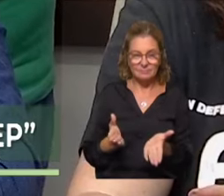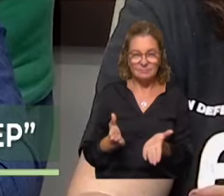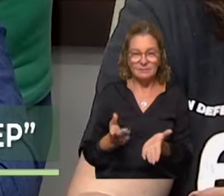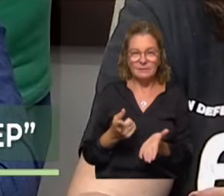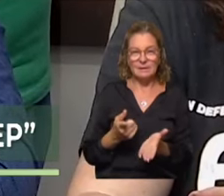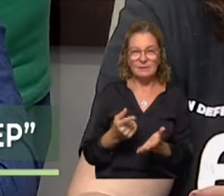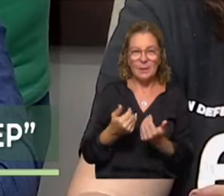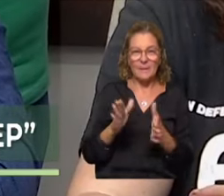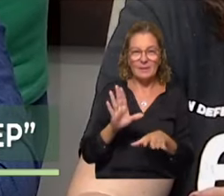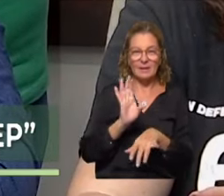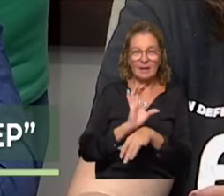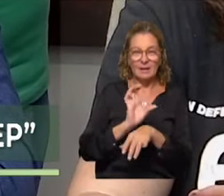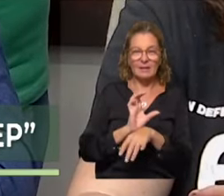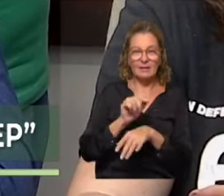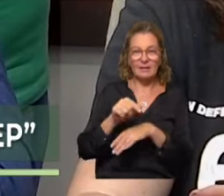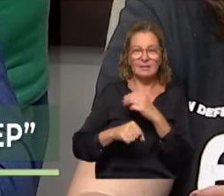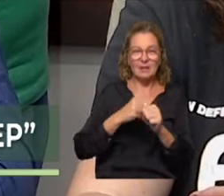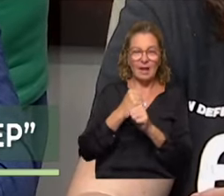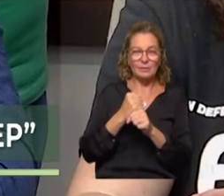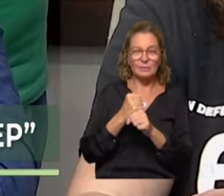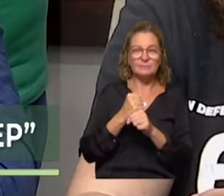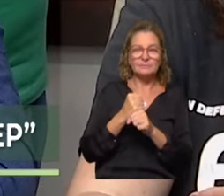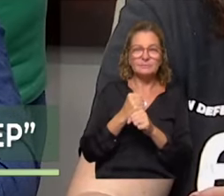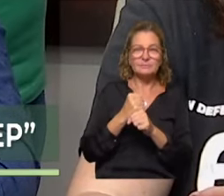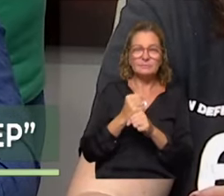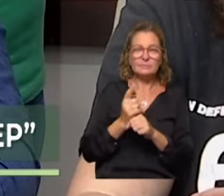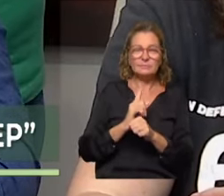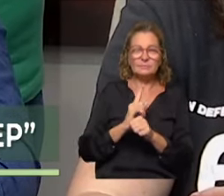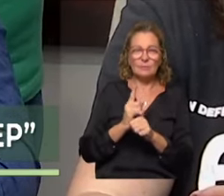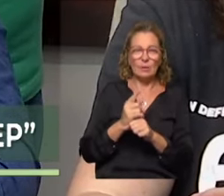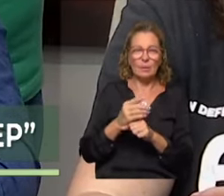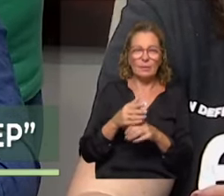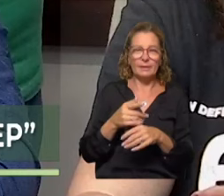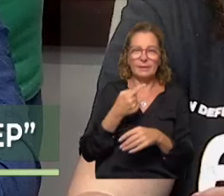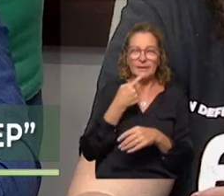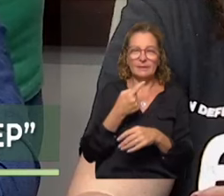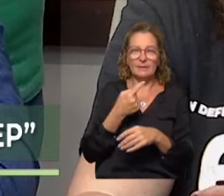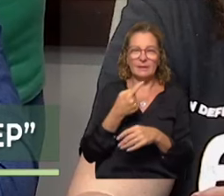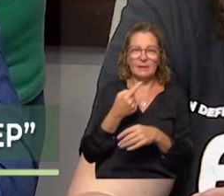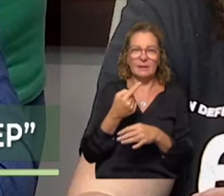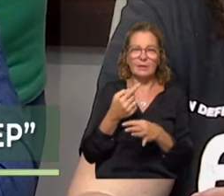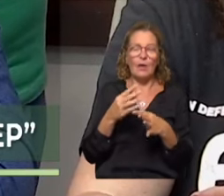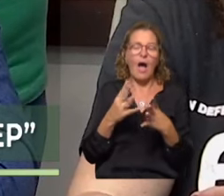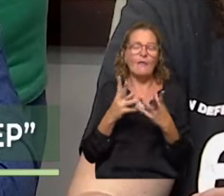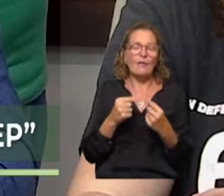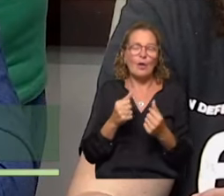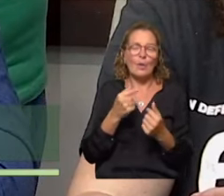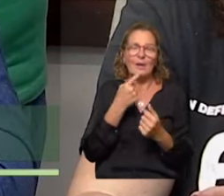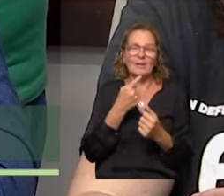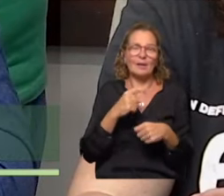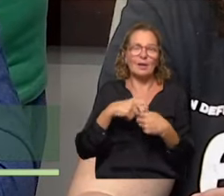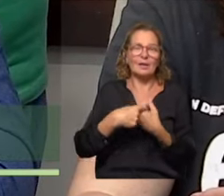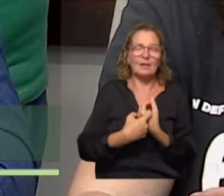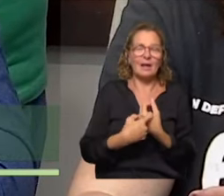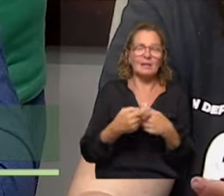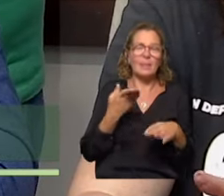están dando comienzo los cursos en este año lectivo, ni tampoco vamos a dejar pasar su suspicacia de que los sindicatos